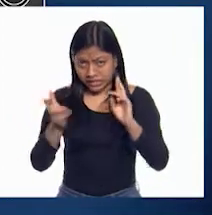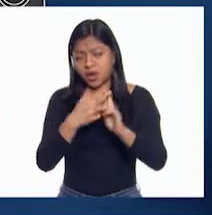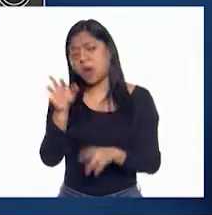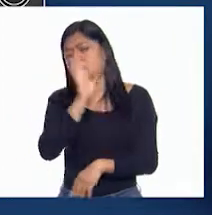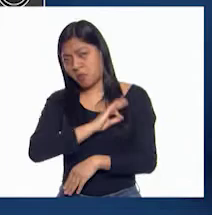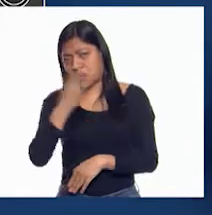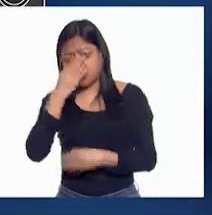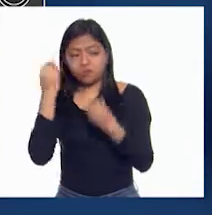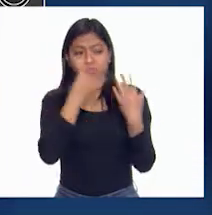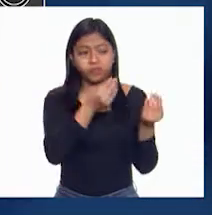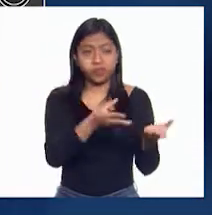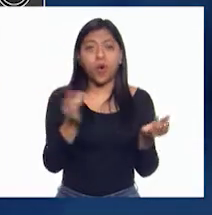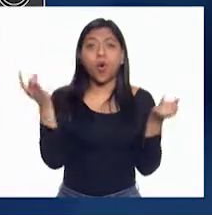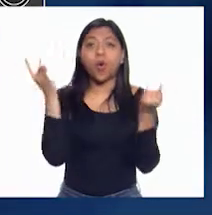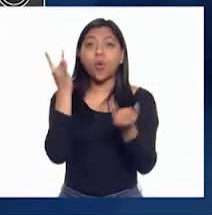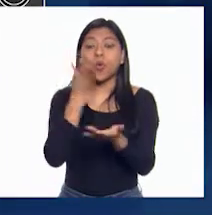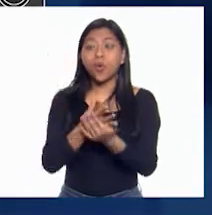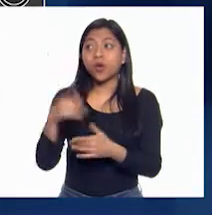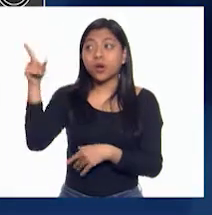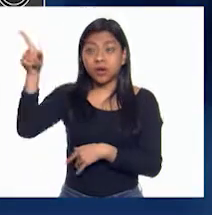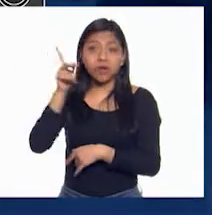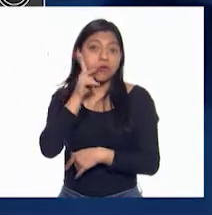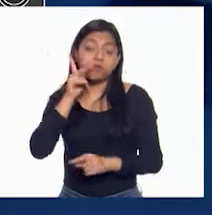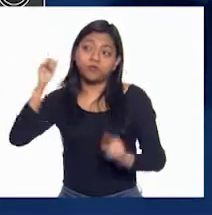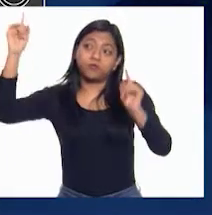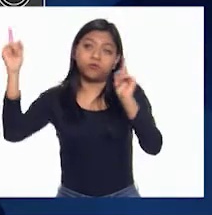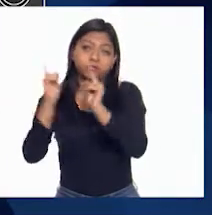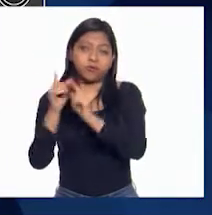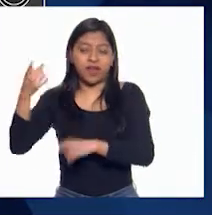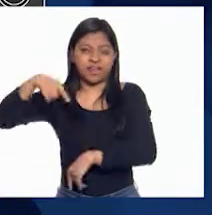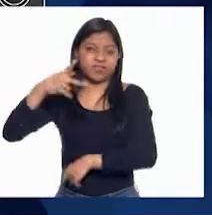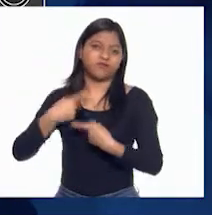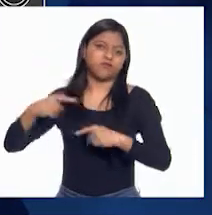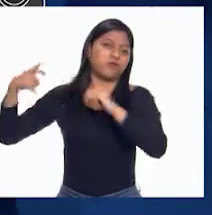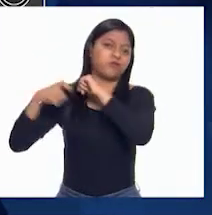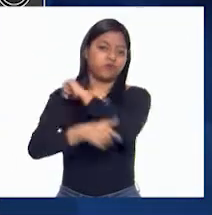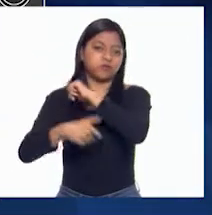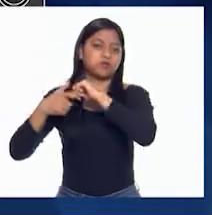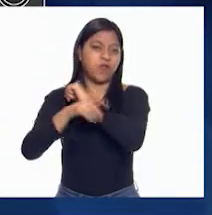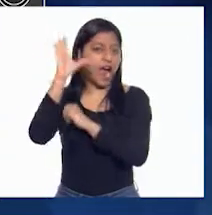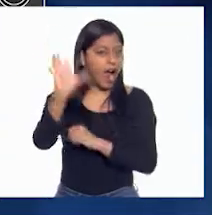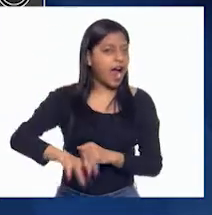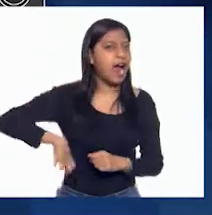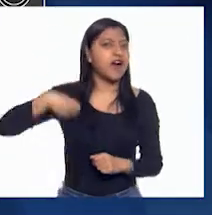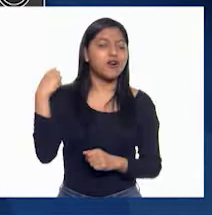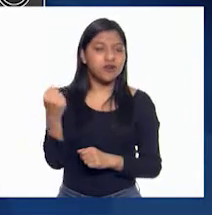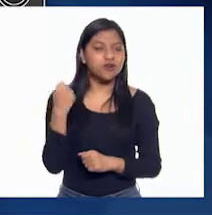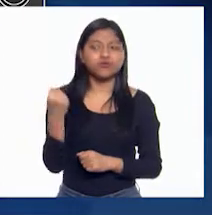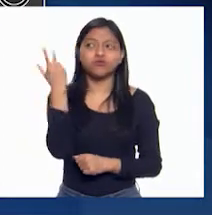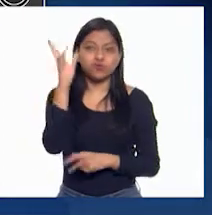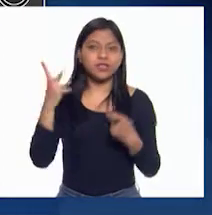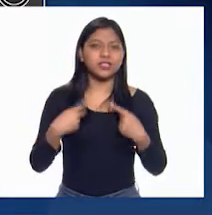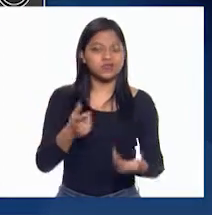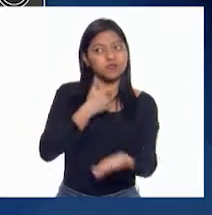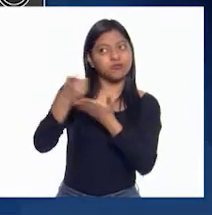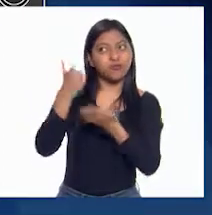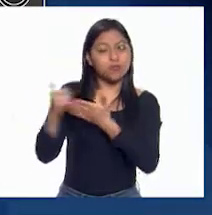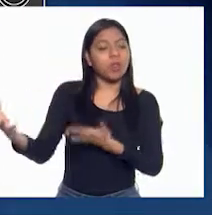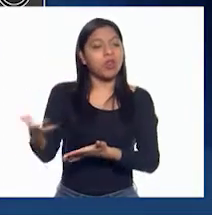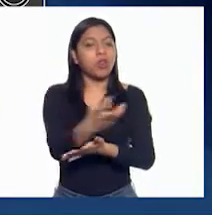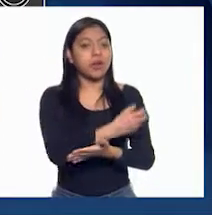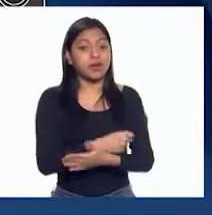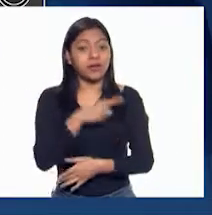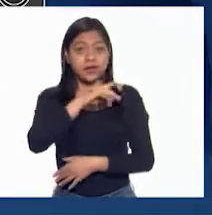Biblia y no solo a través de la mediación de una jerarquía corrupta que había abusado de las indulgencias e imbricaciones con el poder. Con